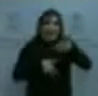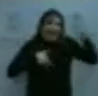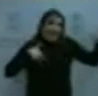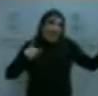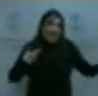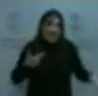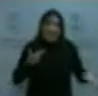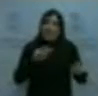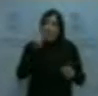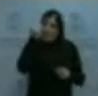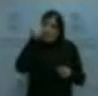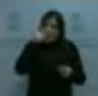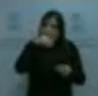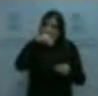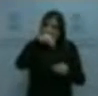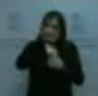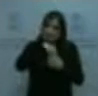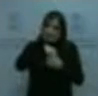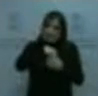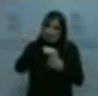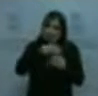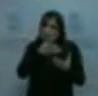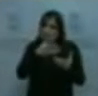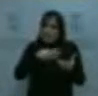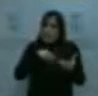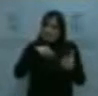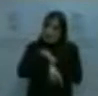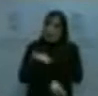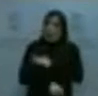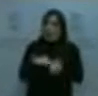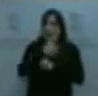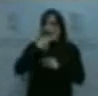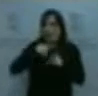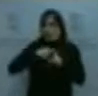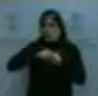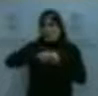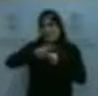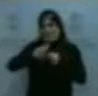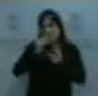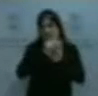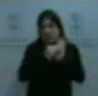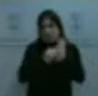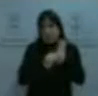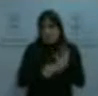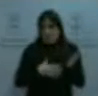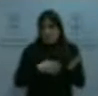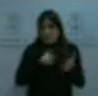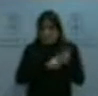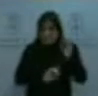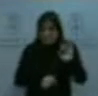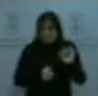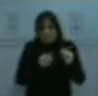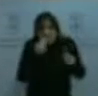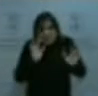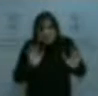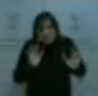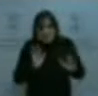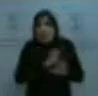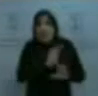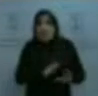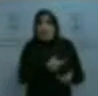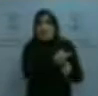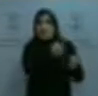planteado más cosas y quizás de una manera más concreta, ¿no? Al final, lo que hacen ustedes es instar al Gobierno a